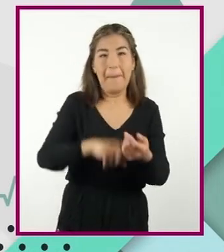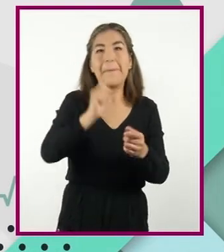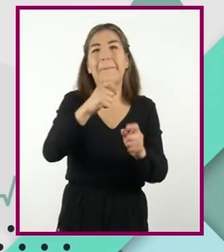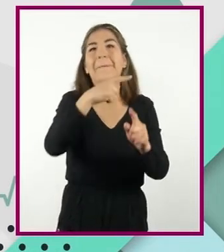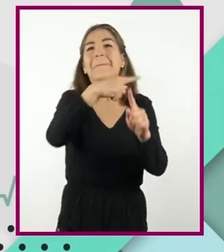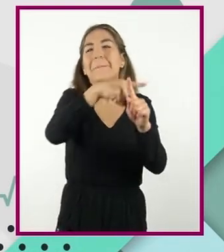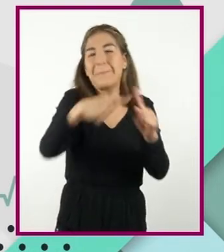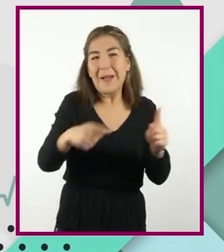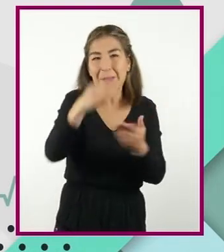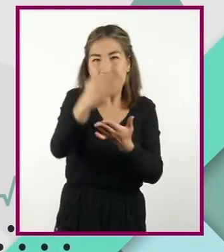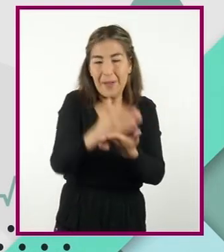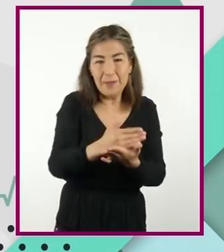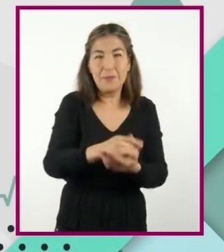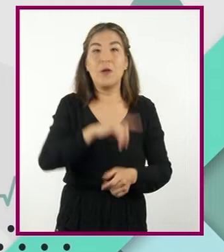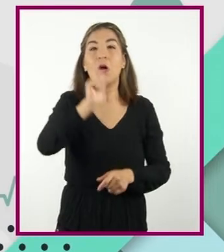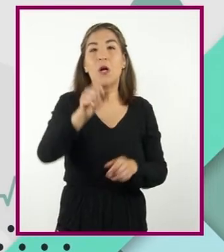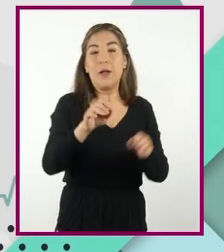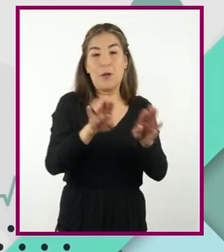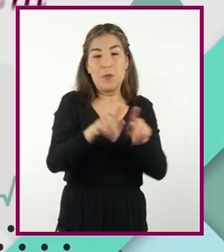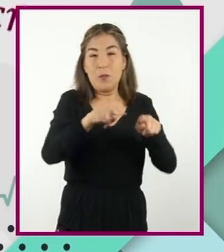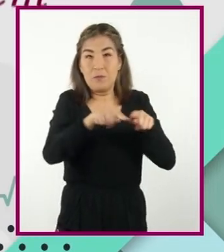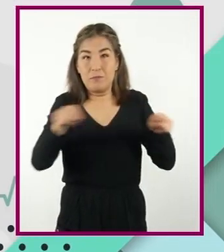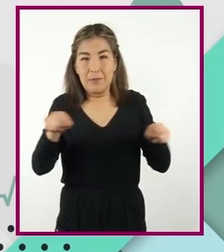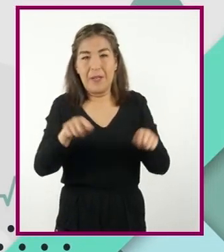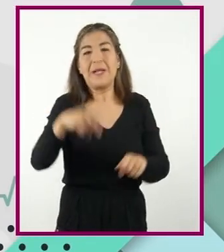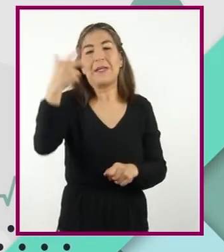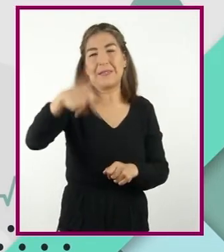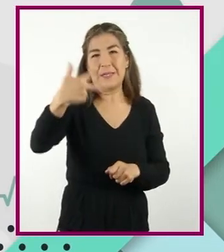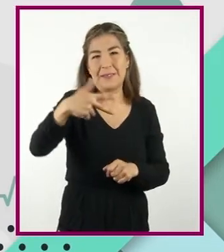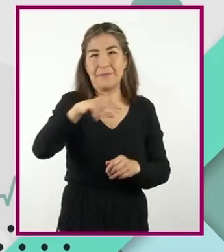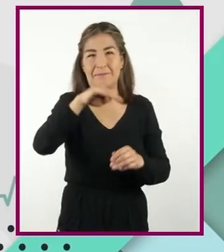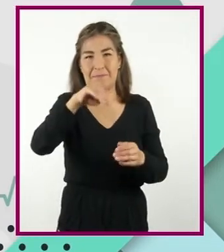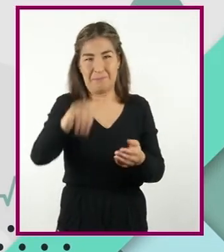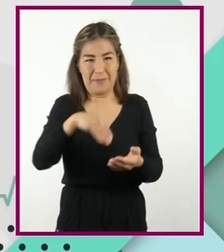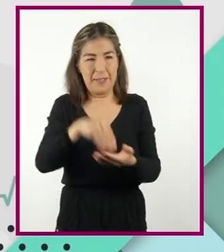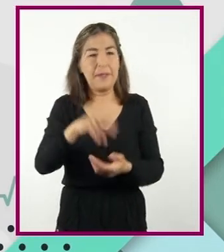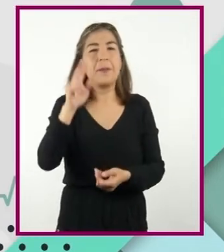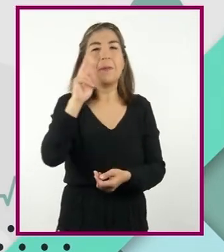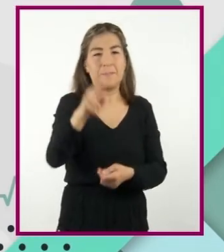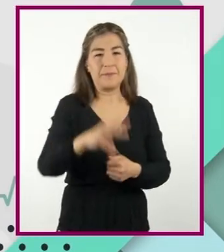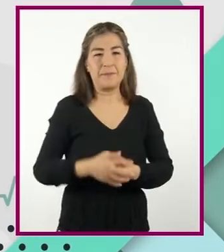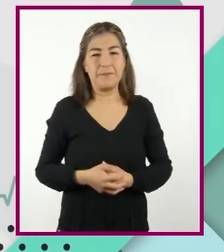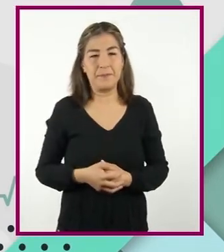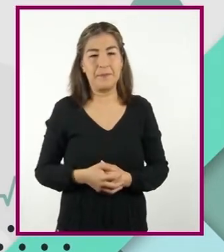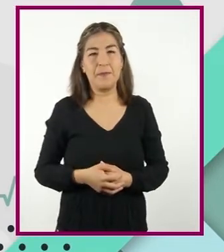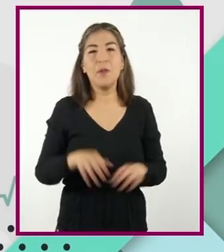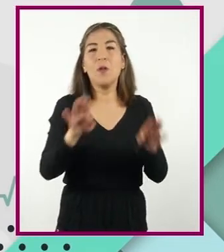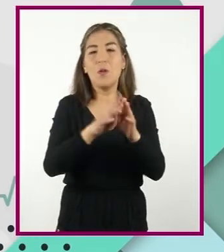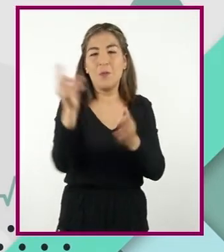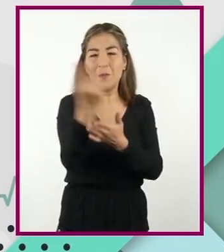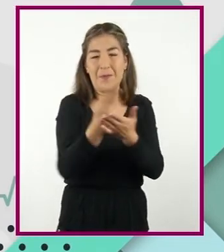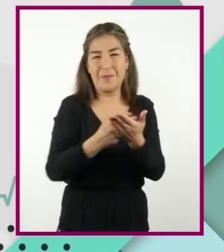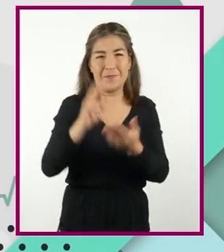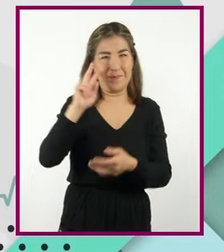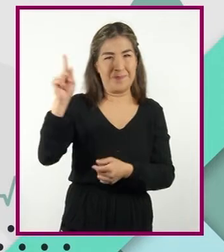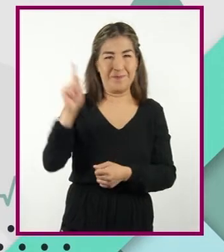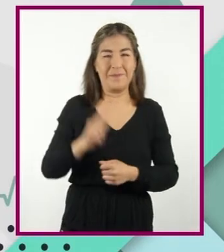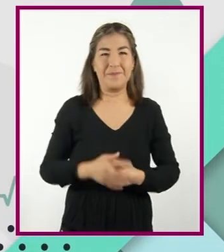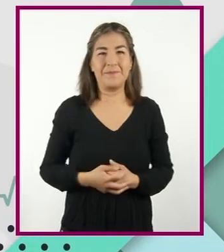reglamentaria. Y de ancho, 13 metros. Ahora, veamos un dibujo a escala de la cancha de